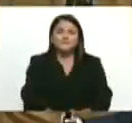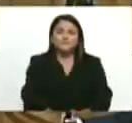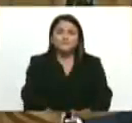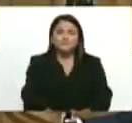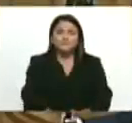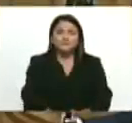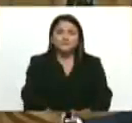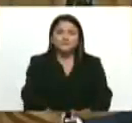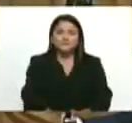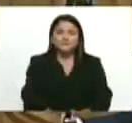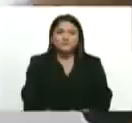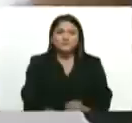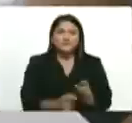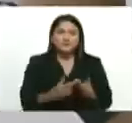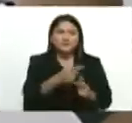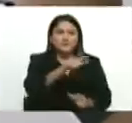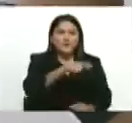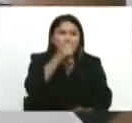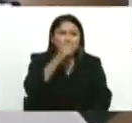¿Va a venir este señor